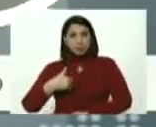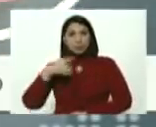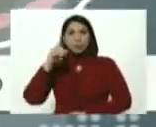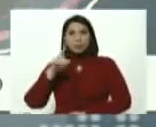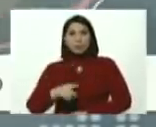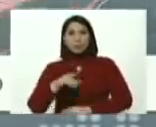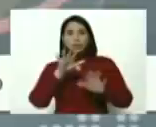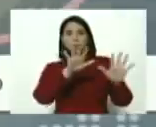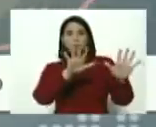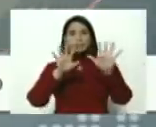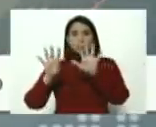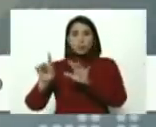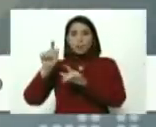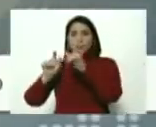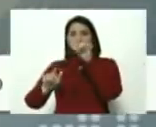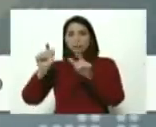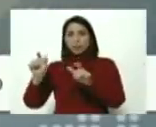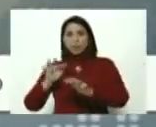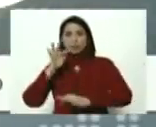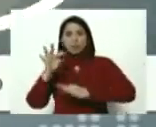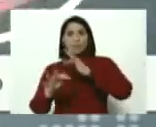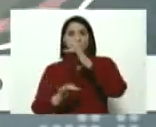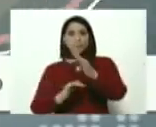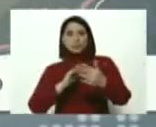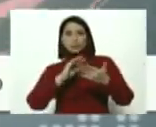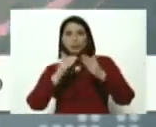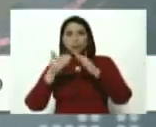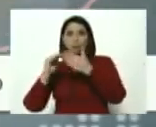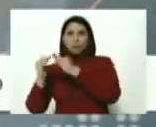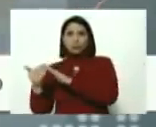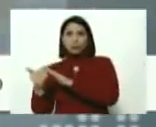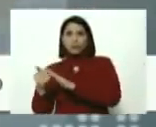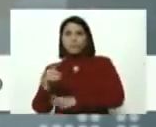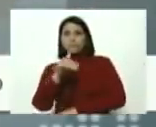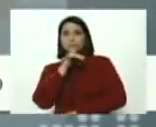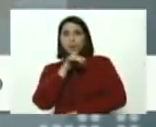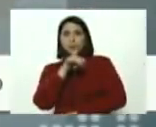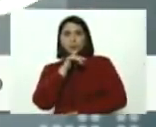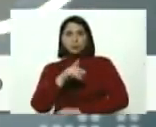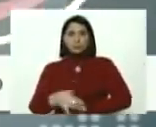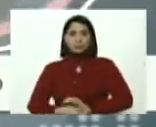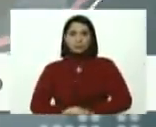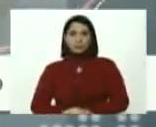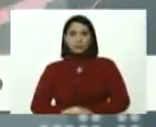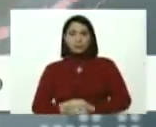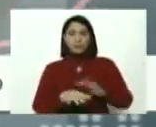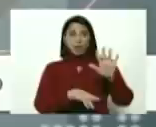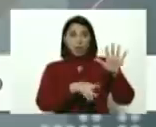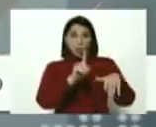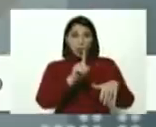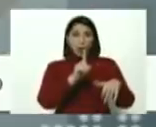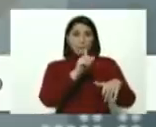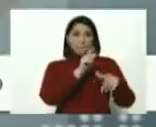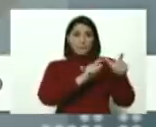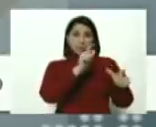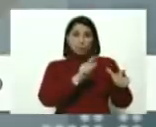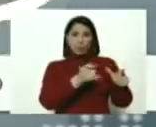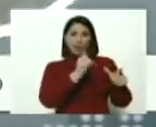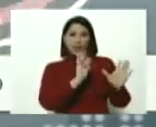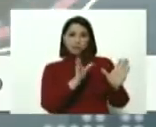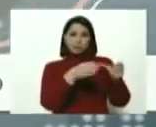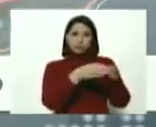los 19 casos de transmisión comunitaria, resaltar que 11 de esos casos son